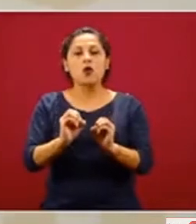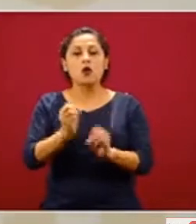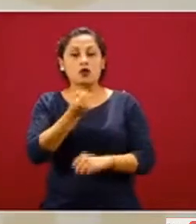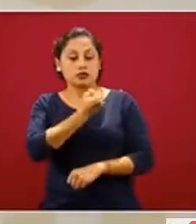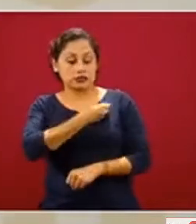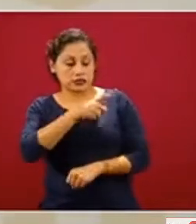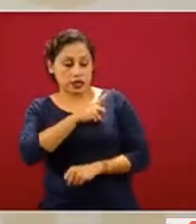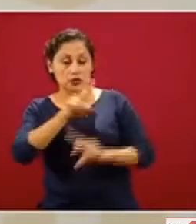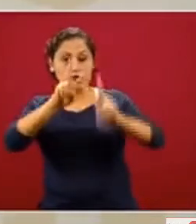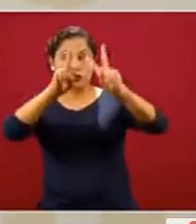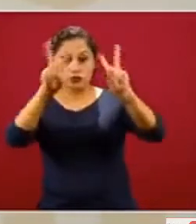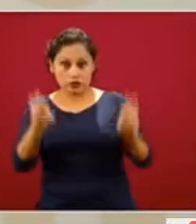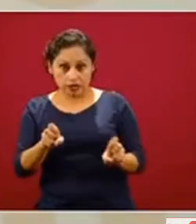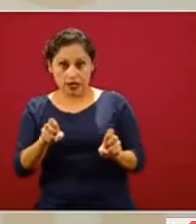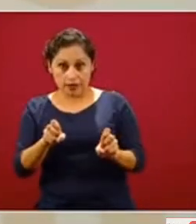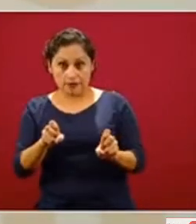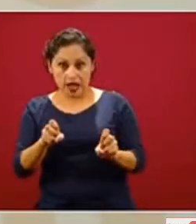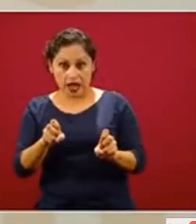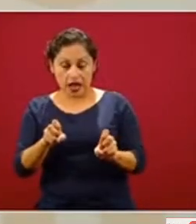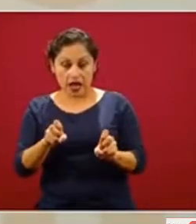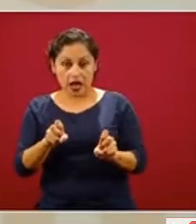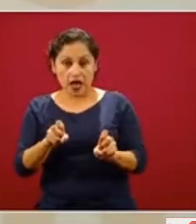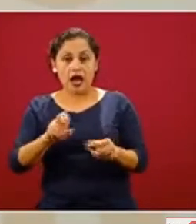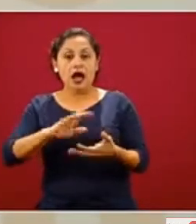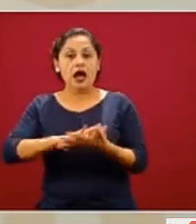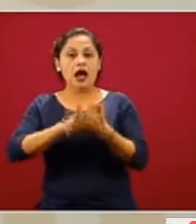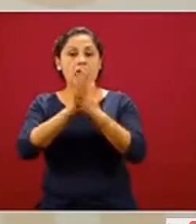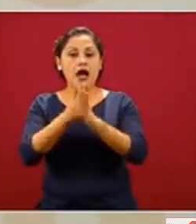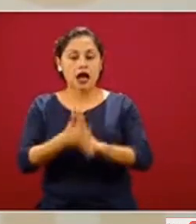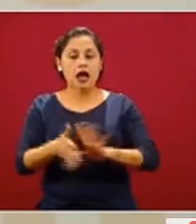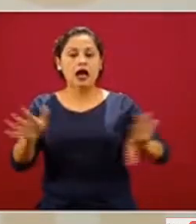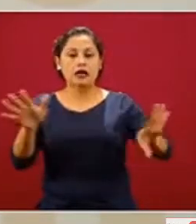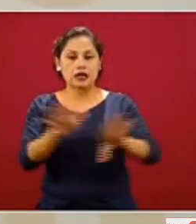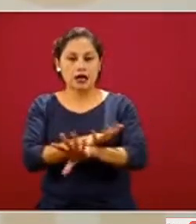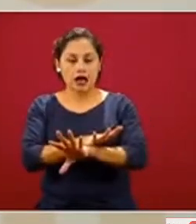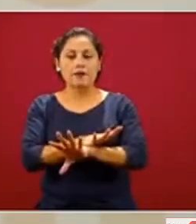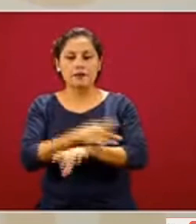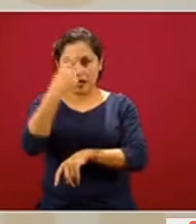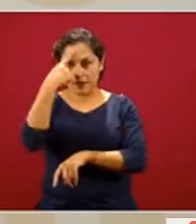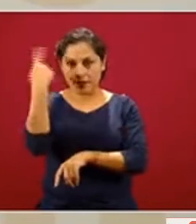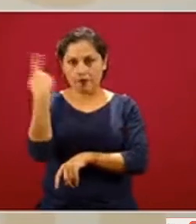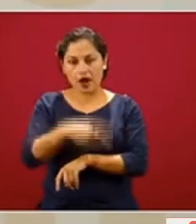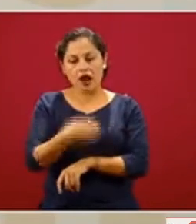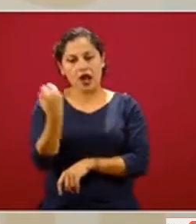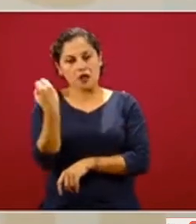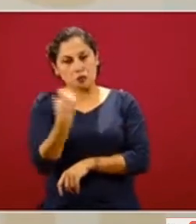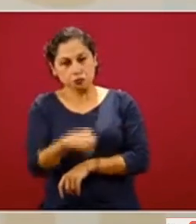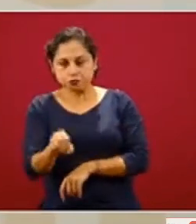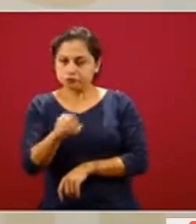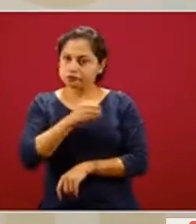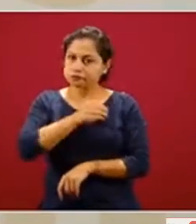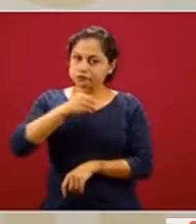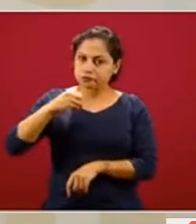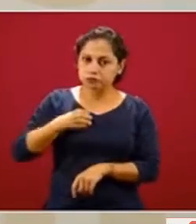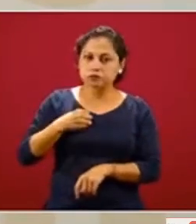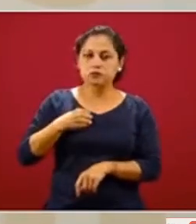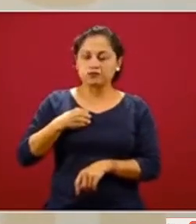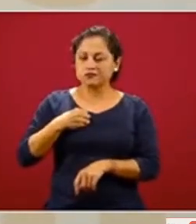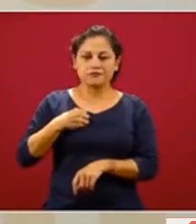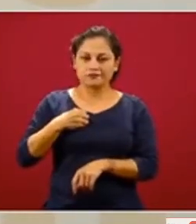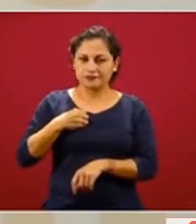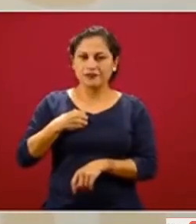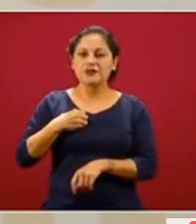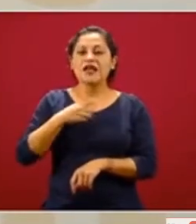pública en un asunto de fuerza y no de convencimiento, y no de persuasión, y no de trabajo